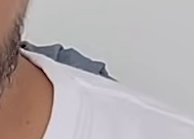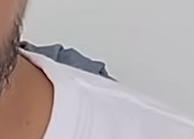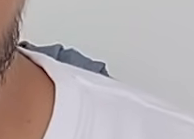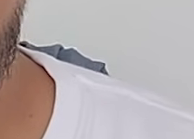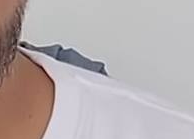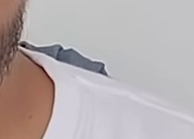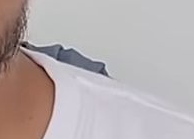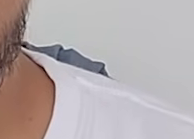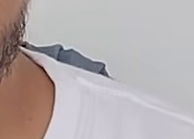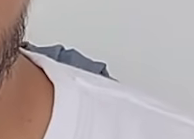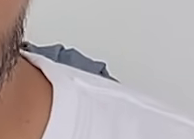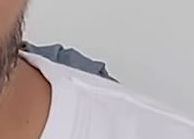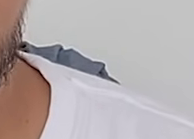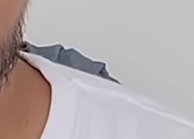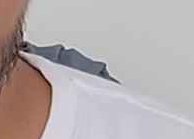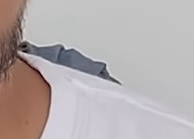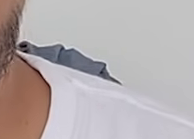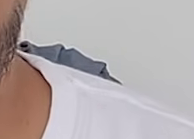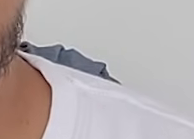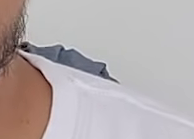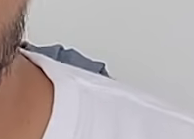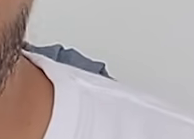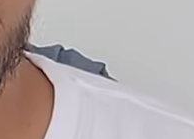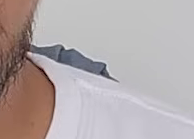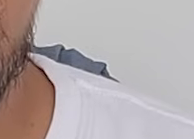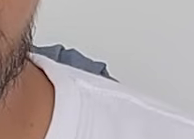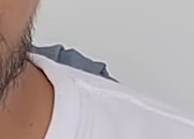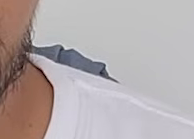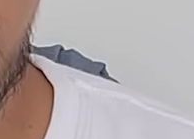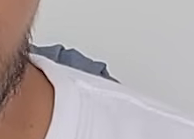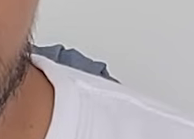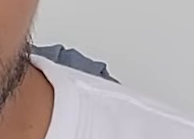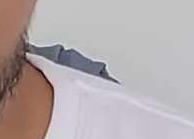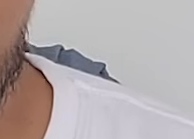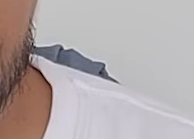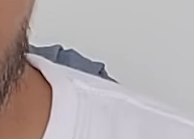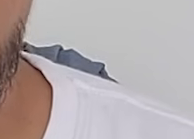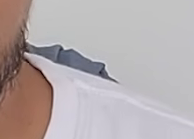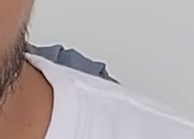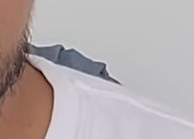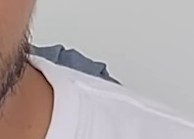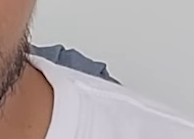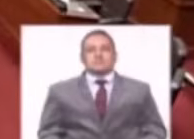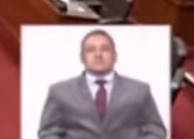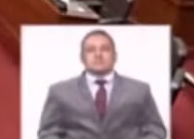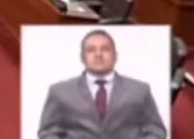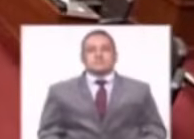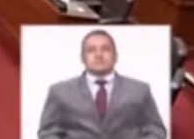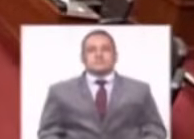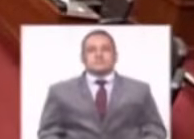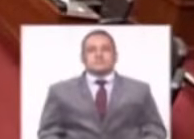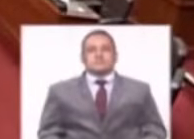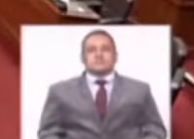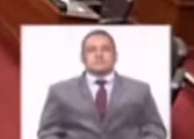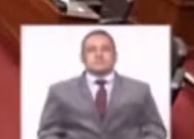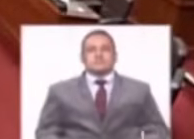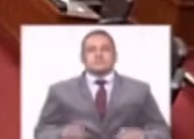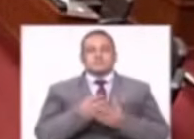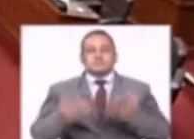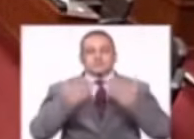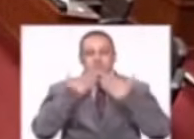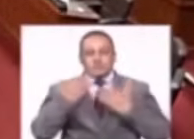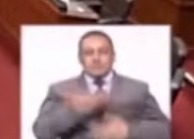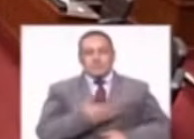función pública al ex premier Aníbal Torres por delito de terrorismo y otros. No sé. Gracias,